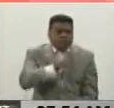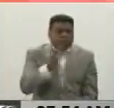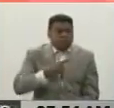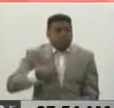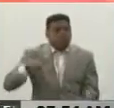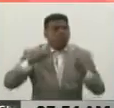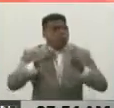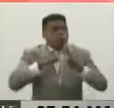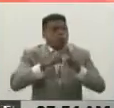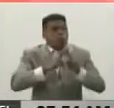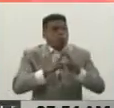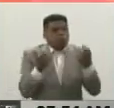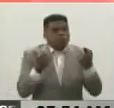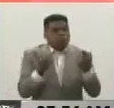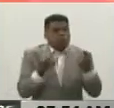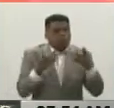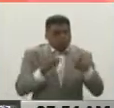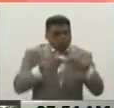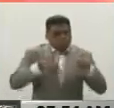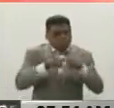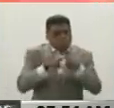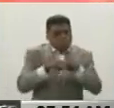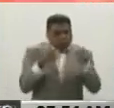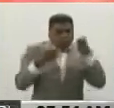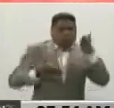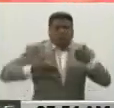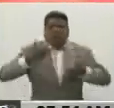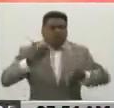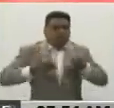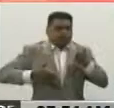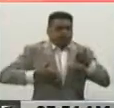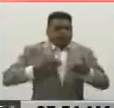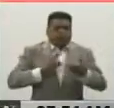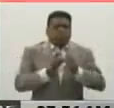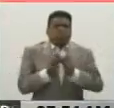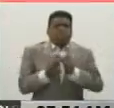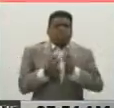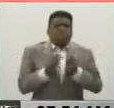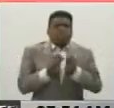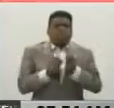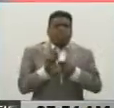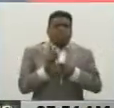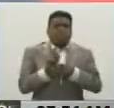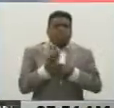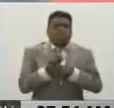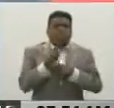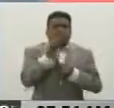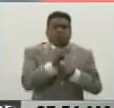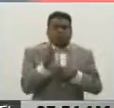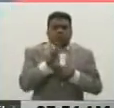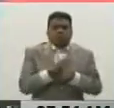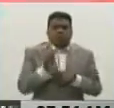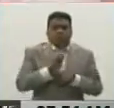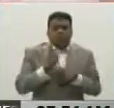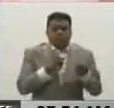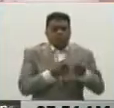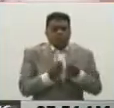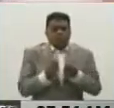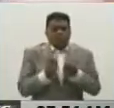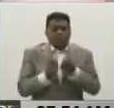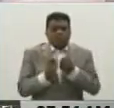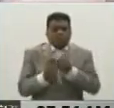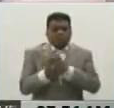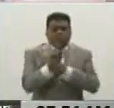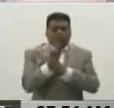robots, y es algo fundamental y que está científicamente comprobado. Como también está comprobado que tenemos que ver los mensajes, Camilo, sino el productor Ramana. Que no son robots lo que nos escriben, tampoco aquí en el